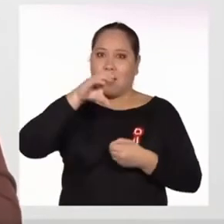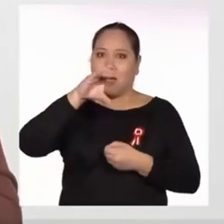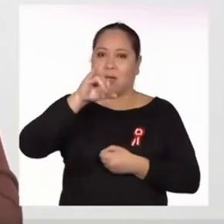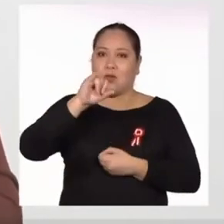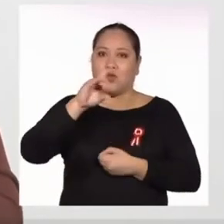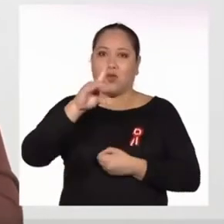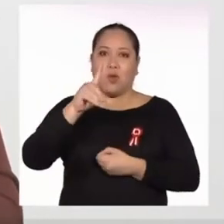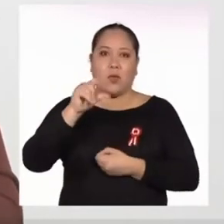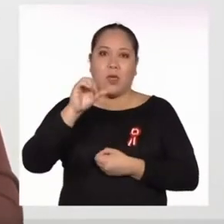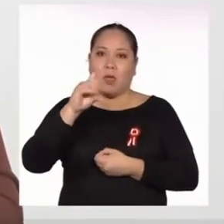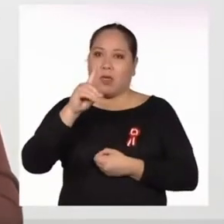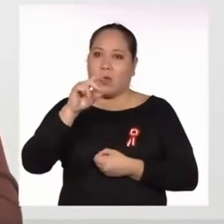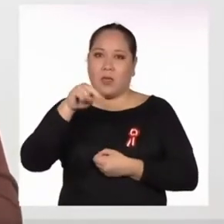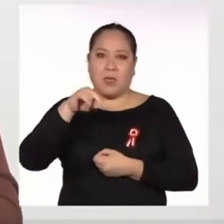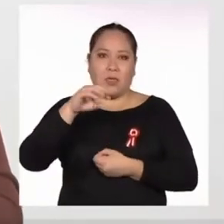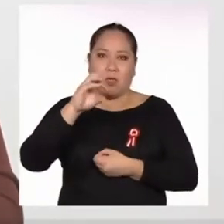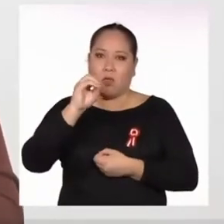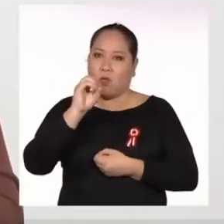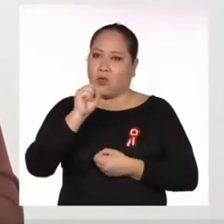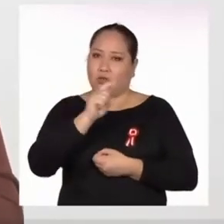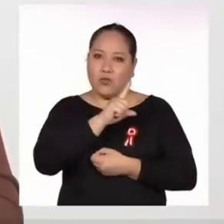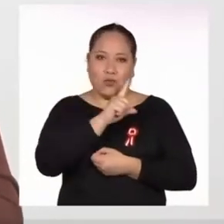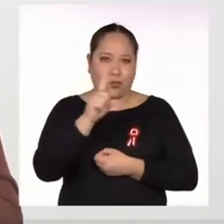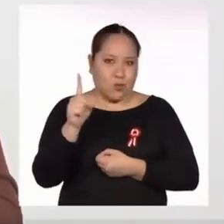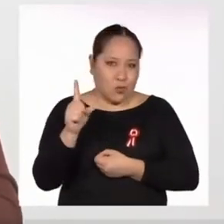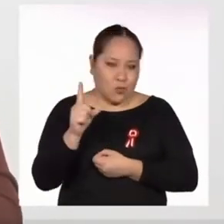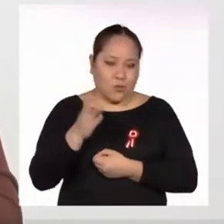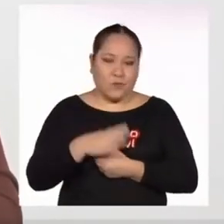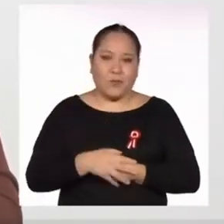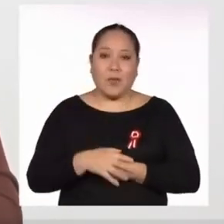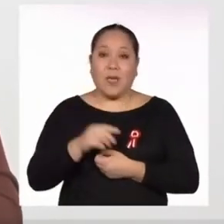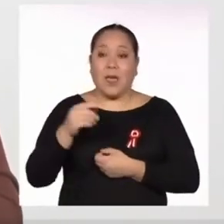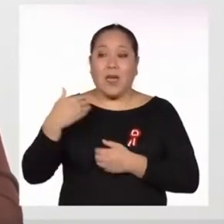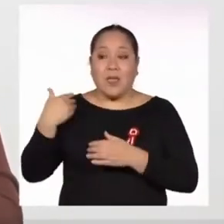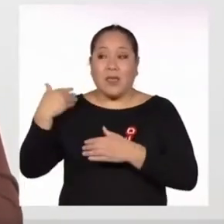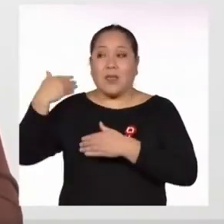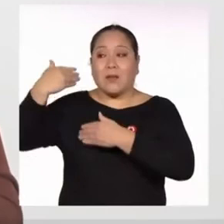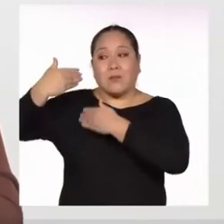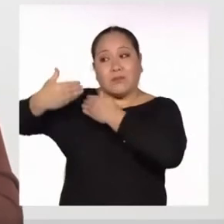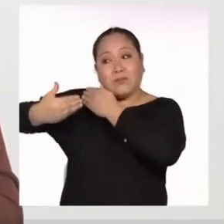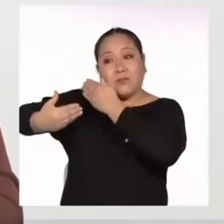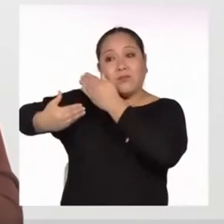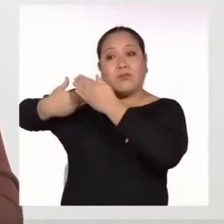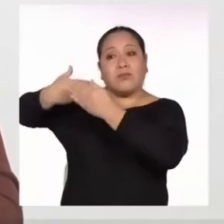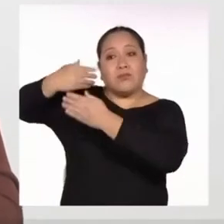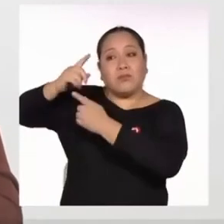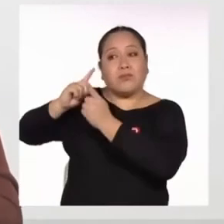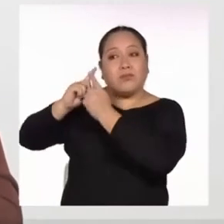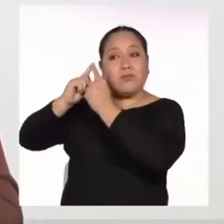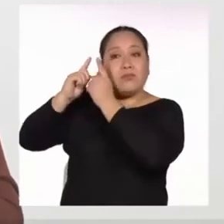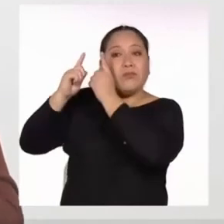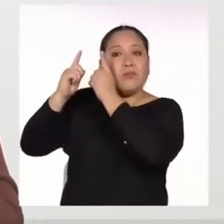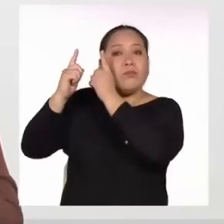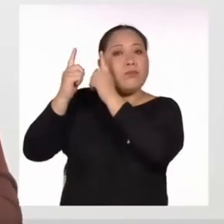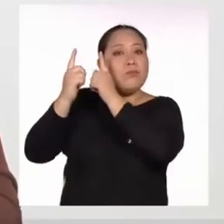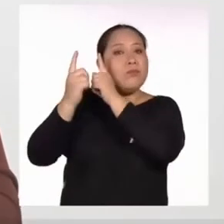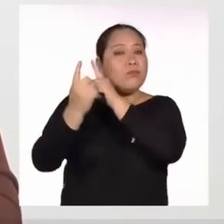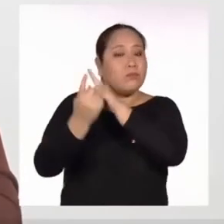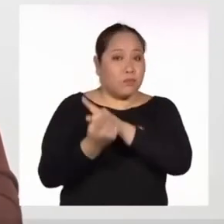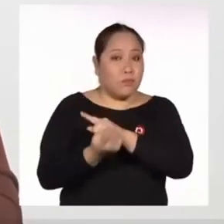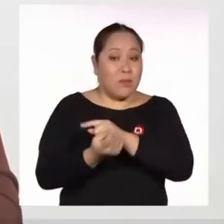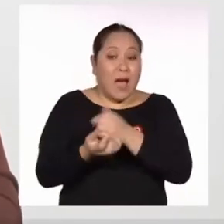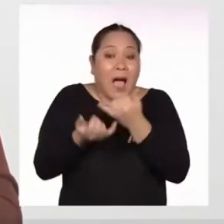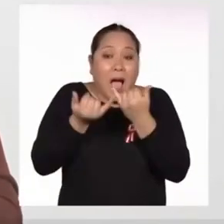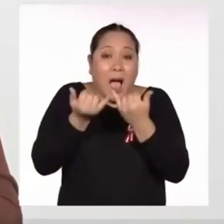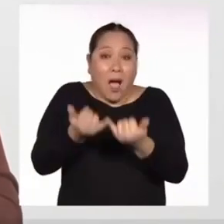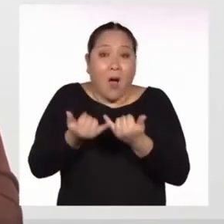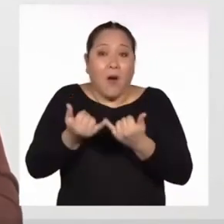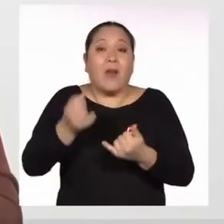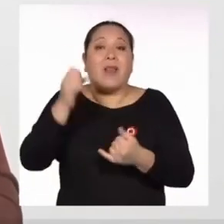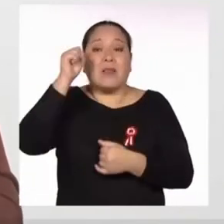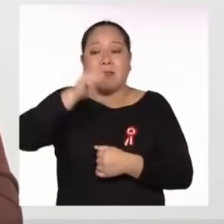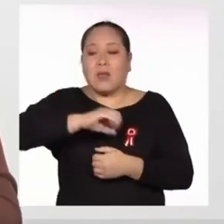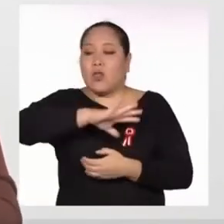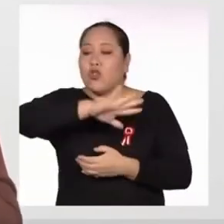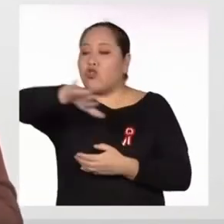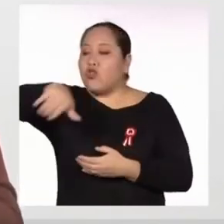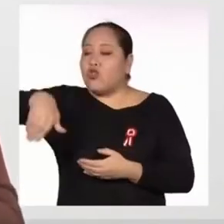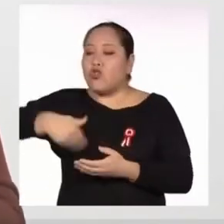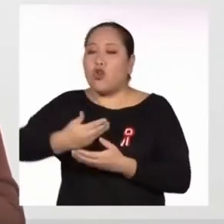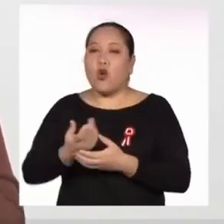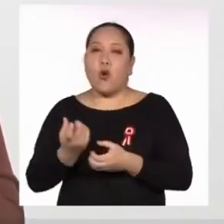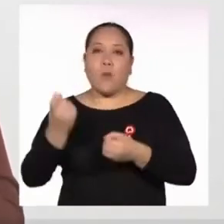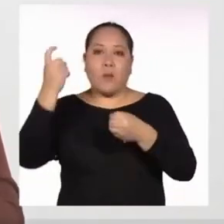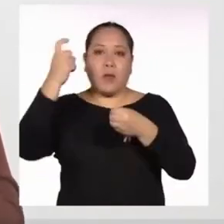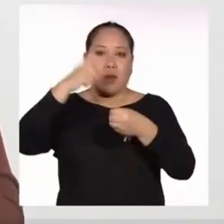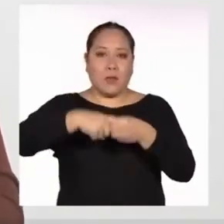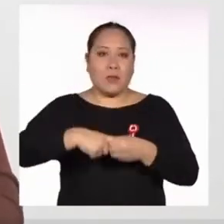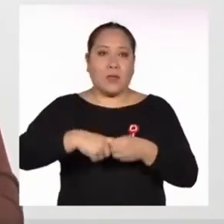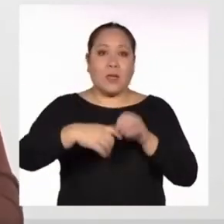estos 200 años obviamente esto fue cambiando y en la actualidad todos somos considerados ciudadanos y